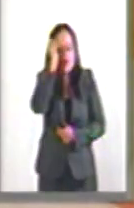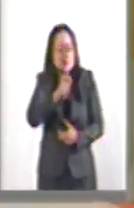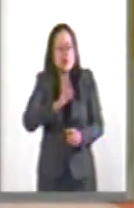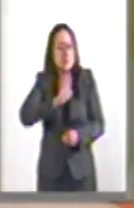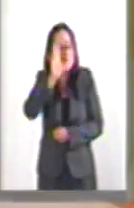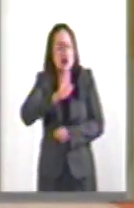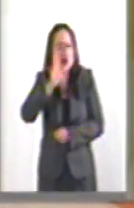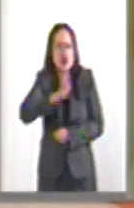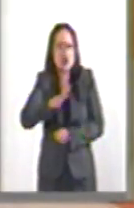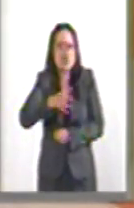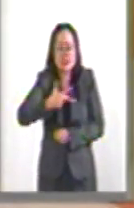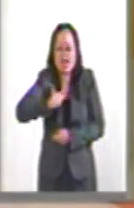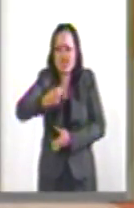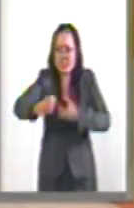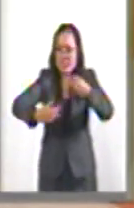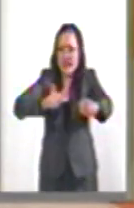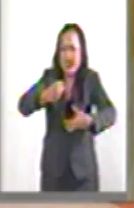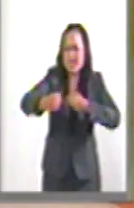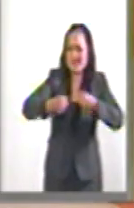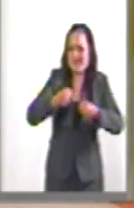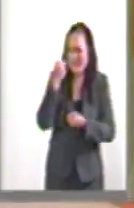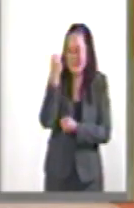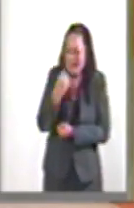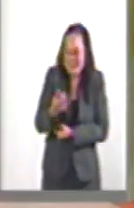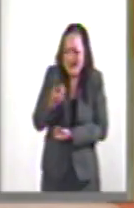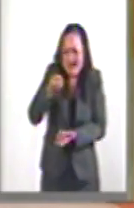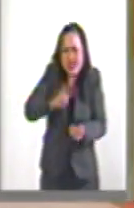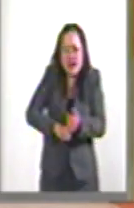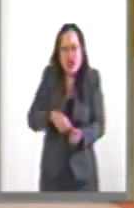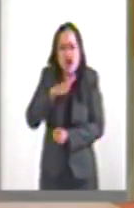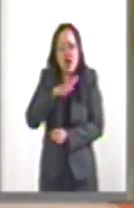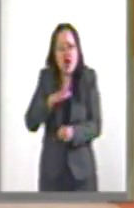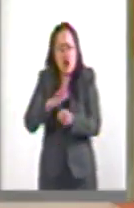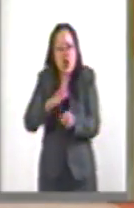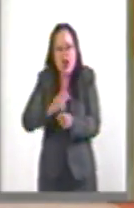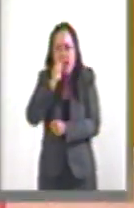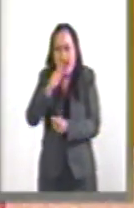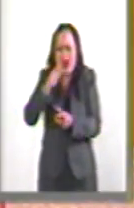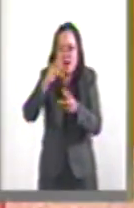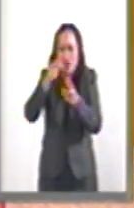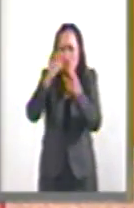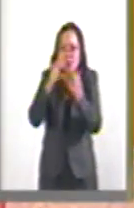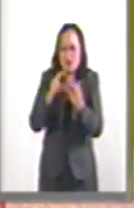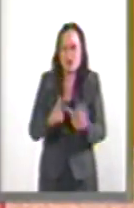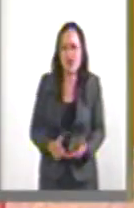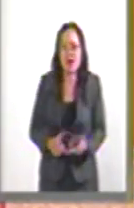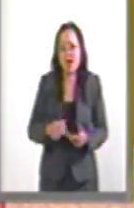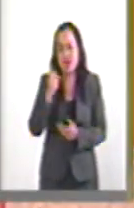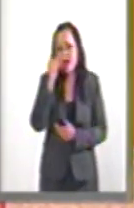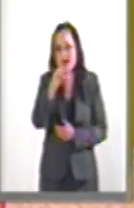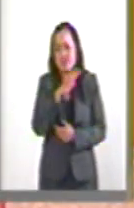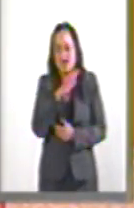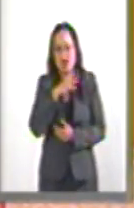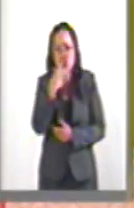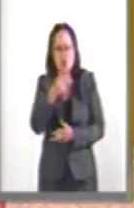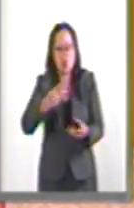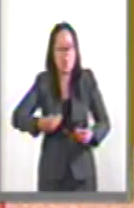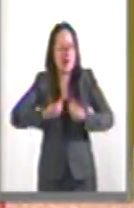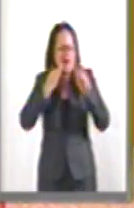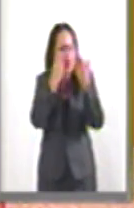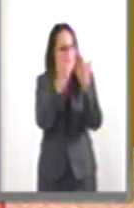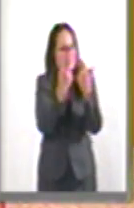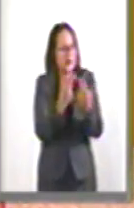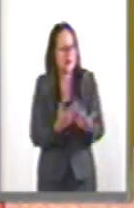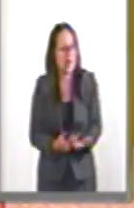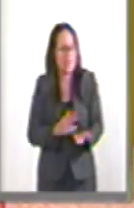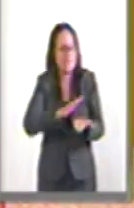arrancaran las raíces de un árbol, así te arrancan el alma, te desgarran la vida. Eres